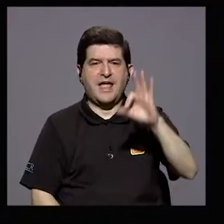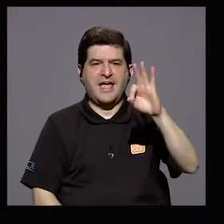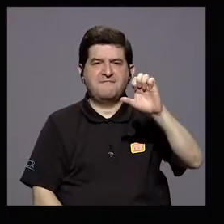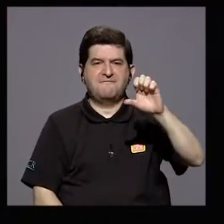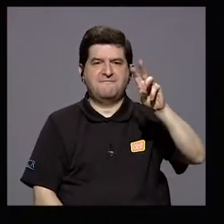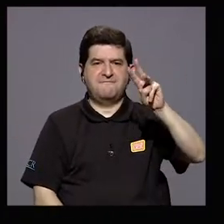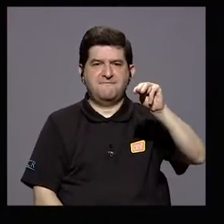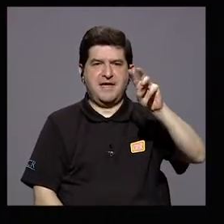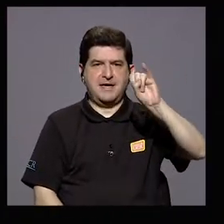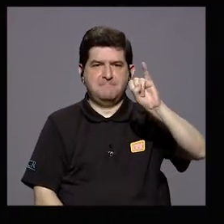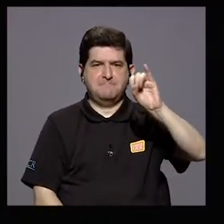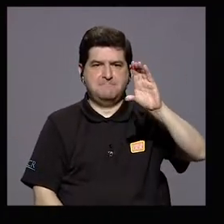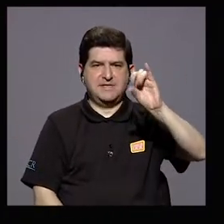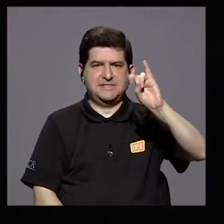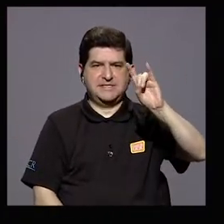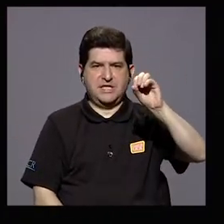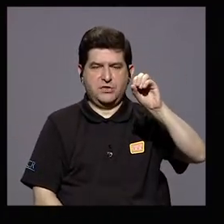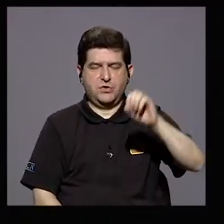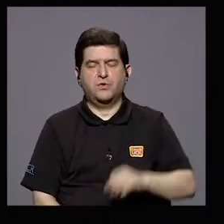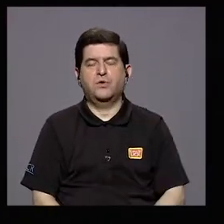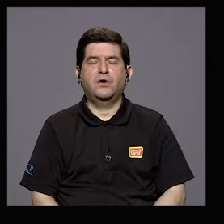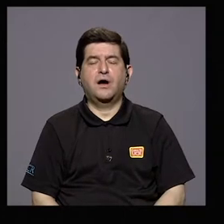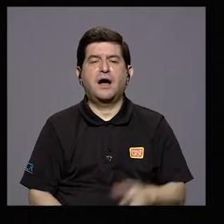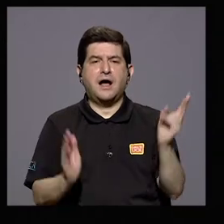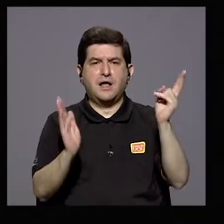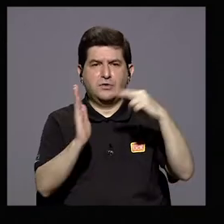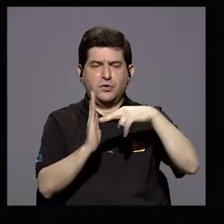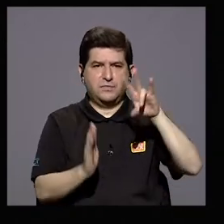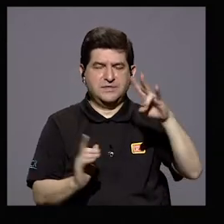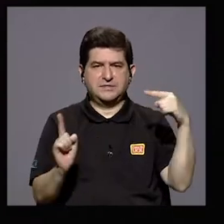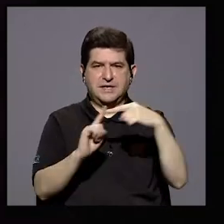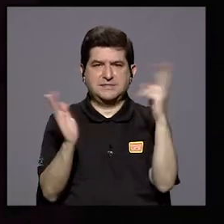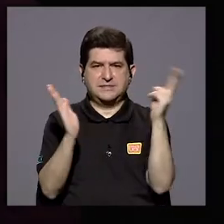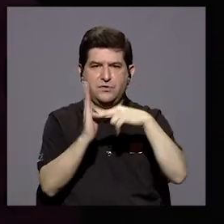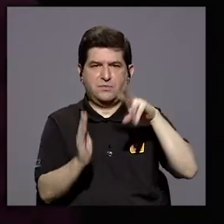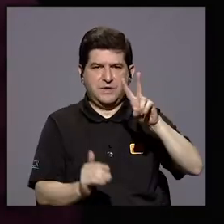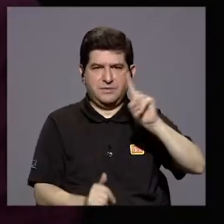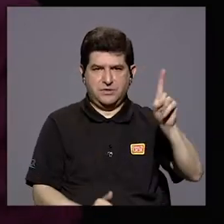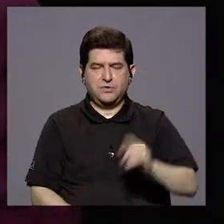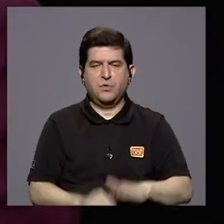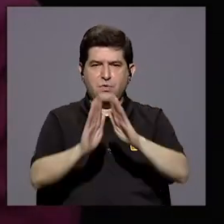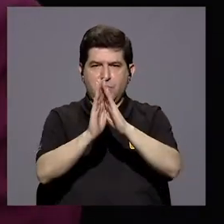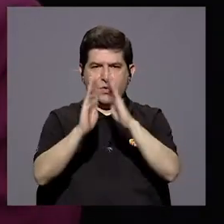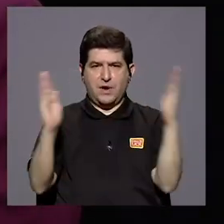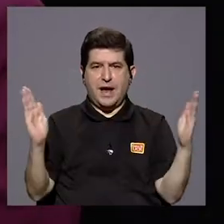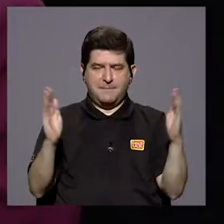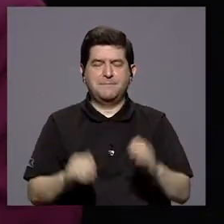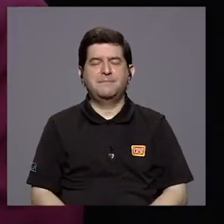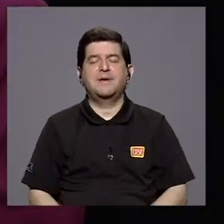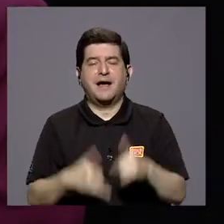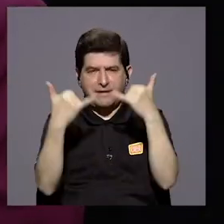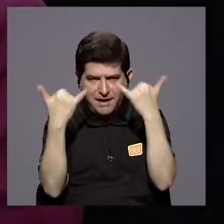Desde el 2007 hasta el 2021 pudimos ampliar la ley contra la violencia de las mujeres.